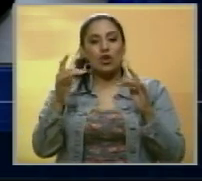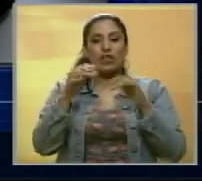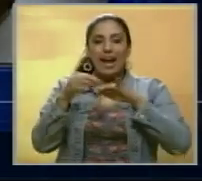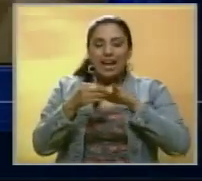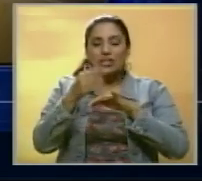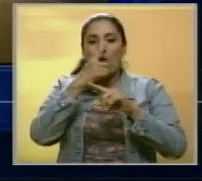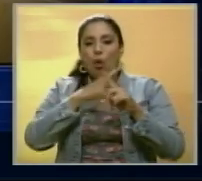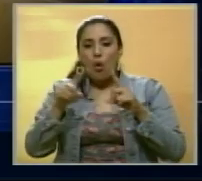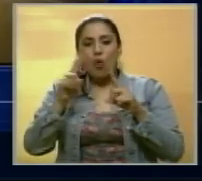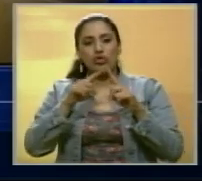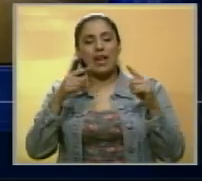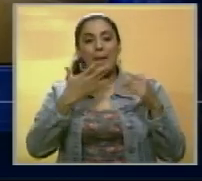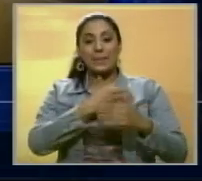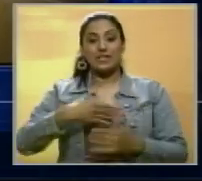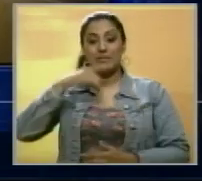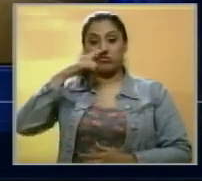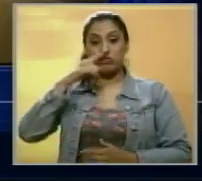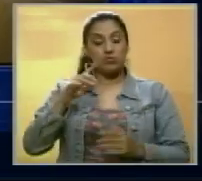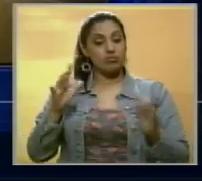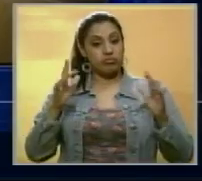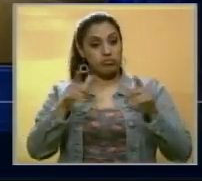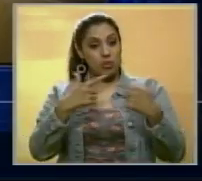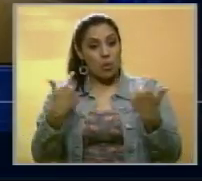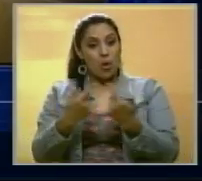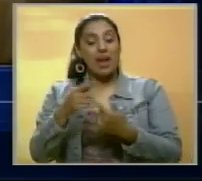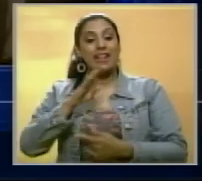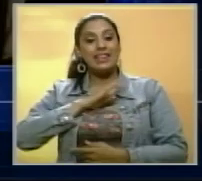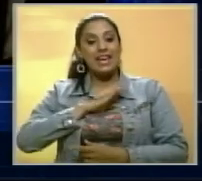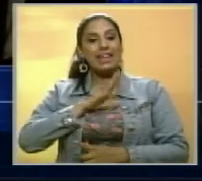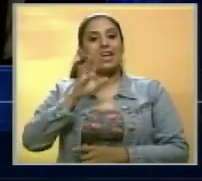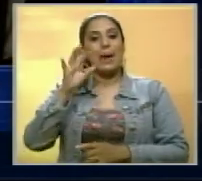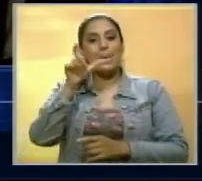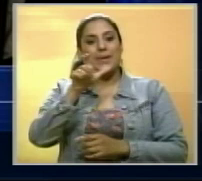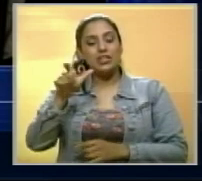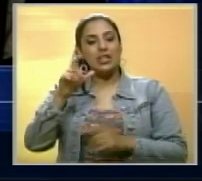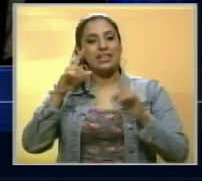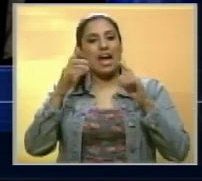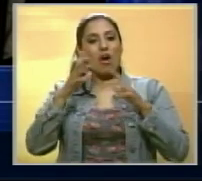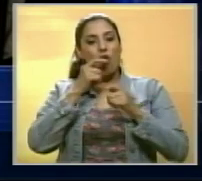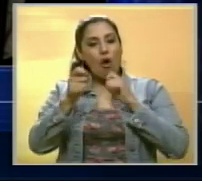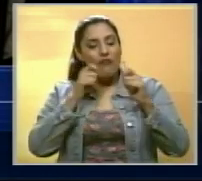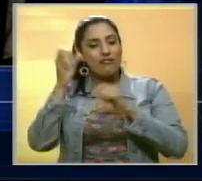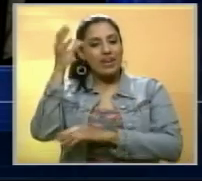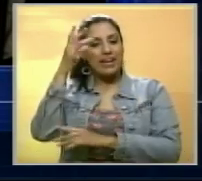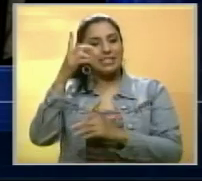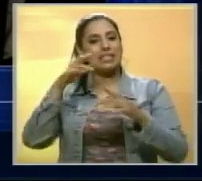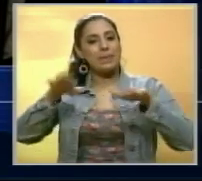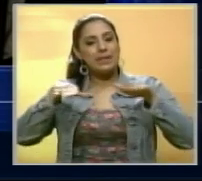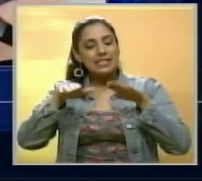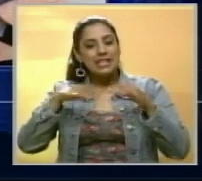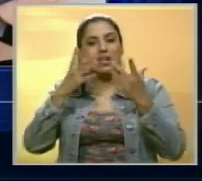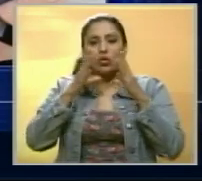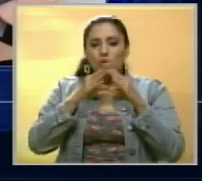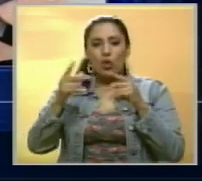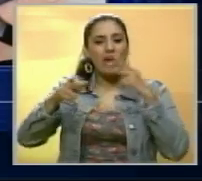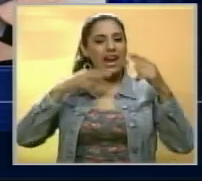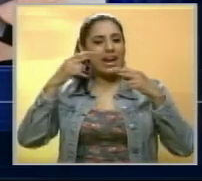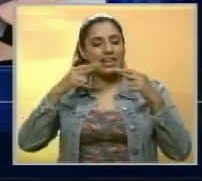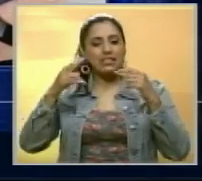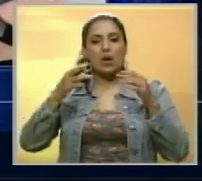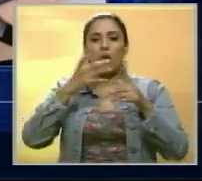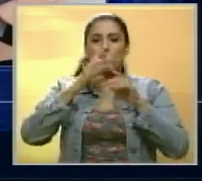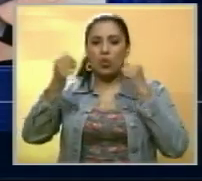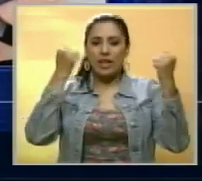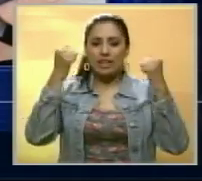suites y una suite presidencial. Destacó que tendrá áreas lounge, salones de conferencia, spa, piscina, restaurante, piano bar